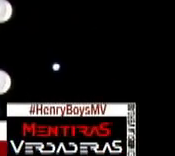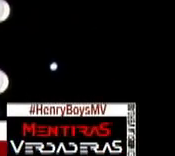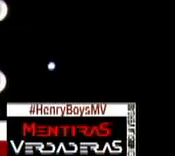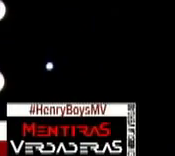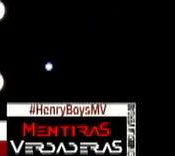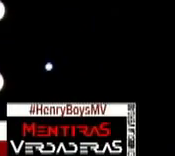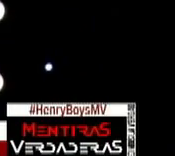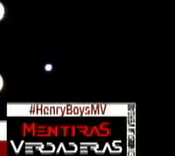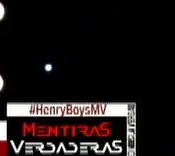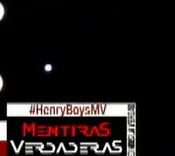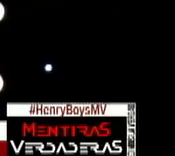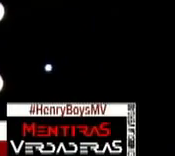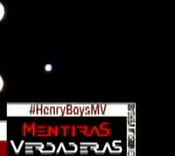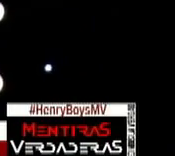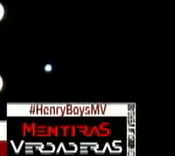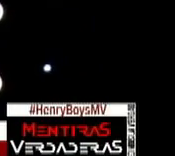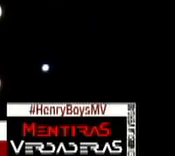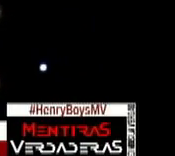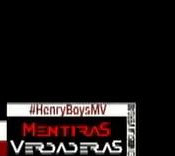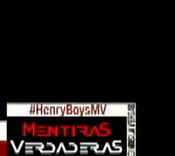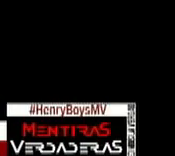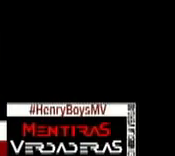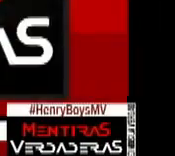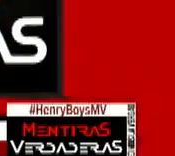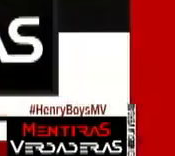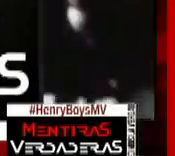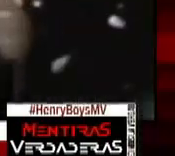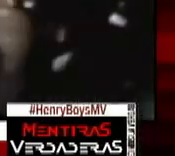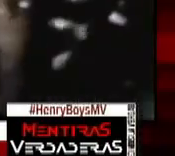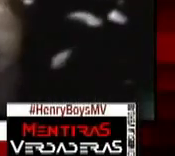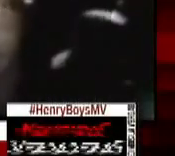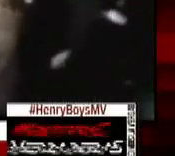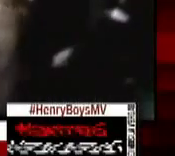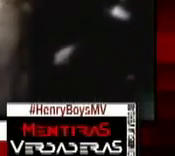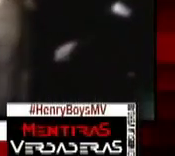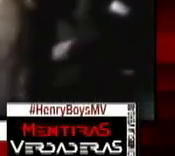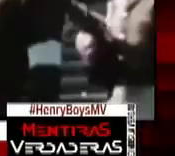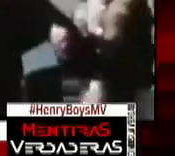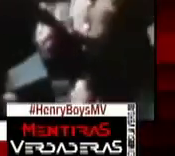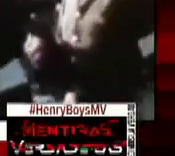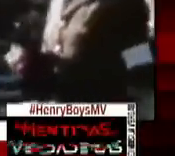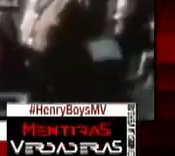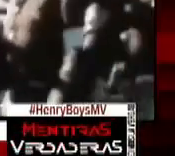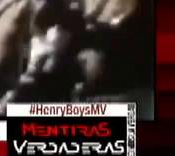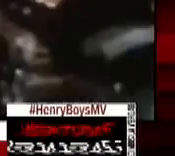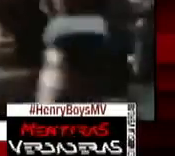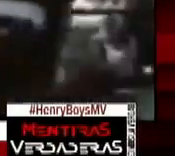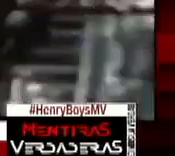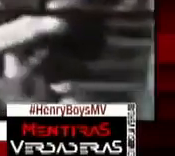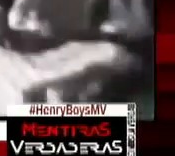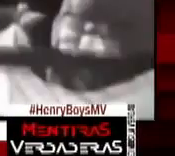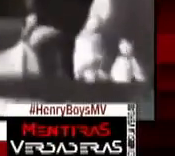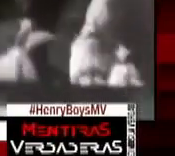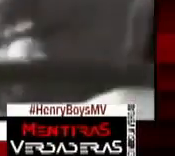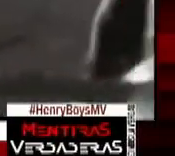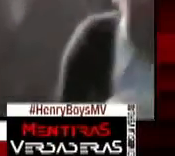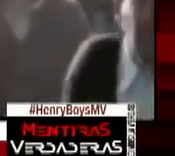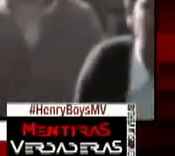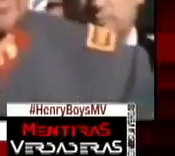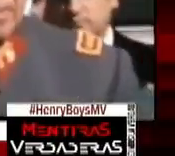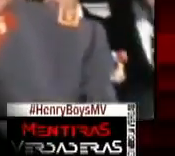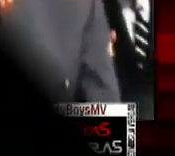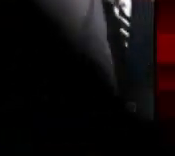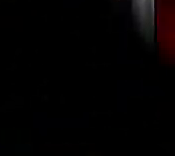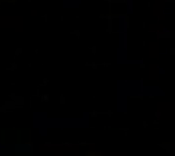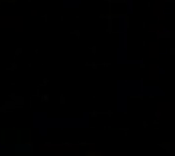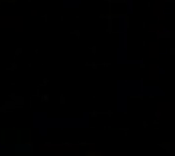exceso particular de un uniformado, que además hay que demostrarlo conforme a derecho y conforme al debido proceso, y al mismo tiempo tratar de ya mirar un poco